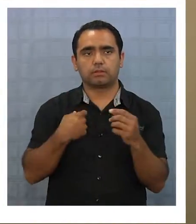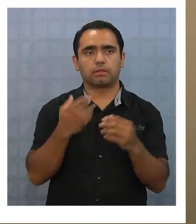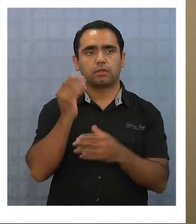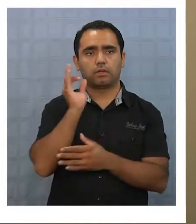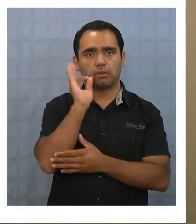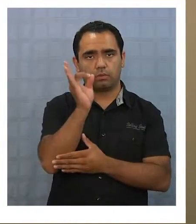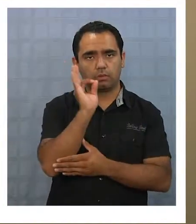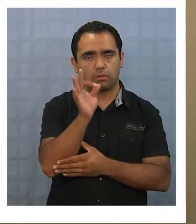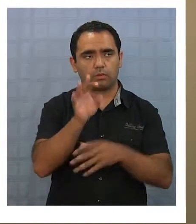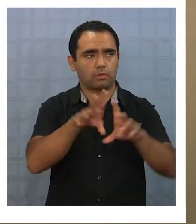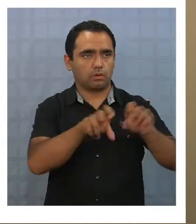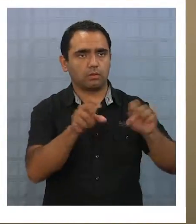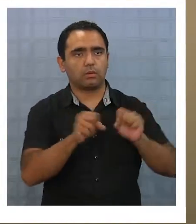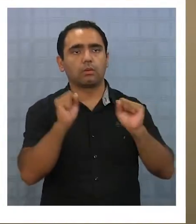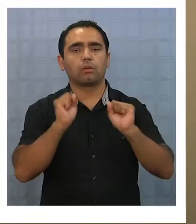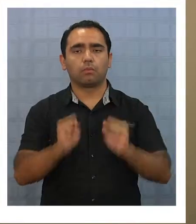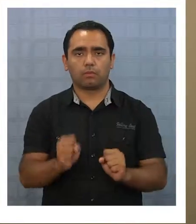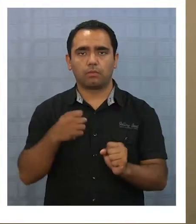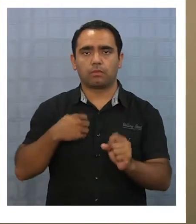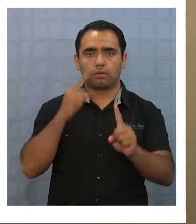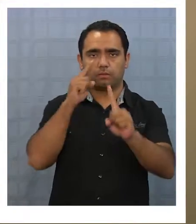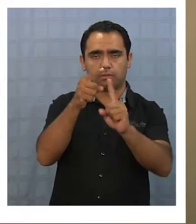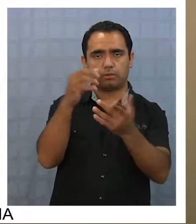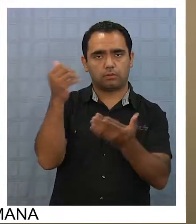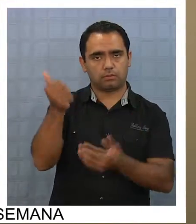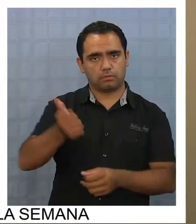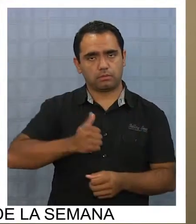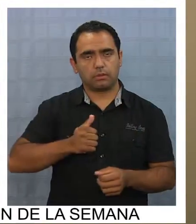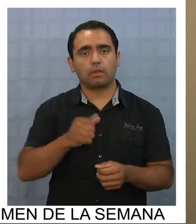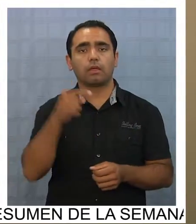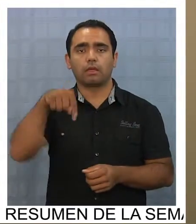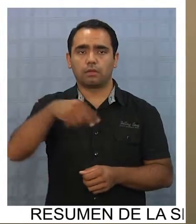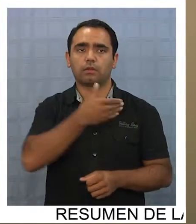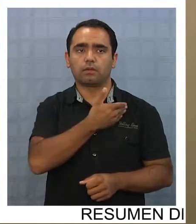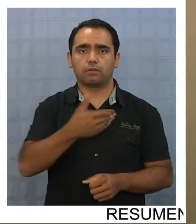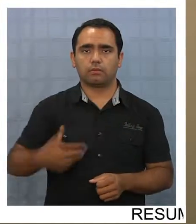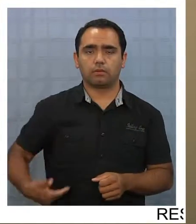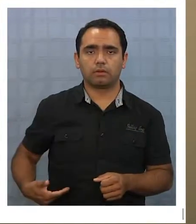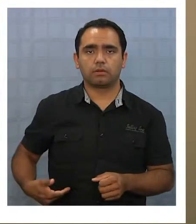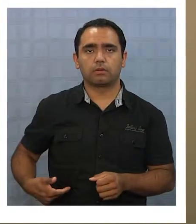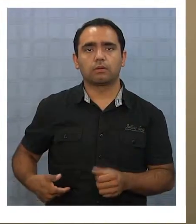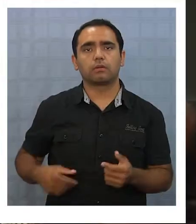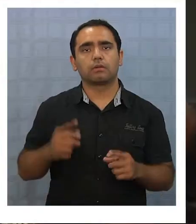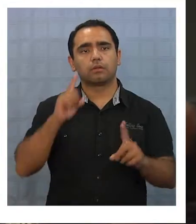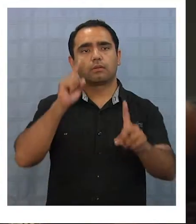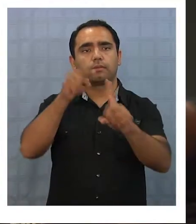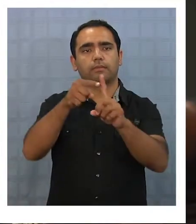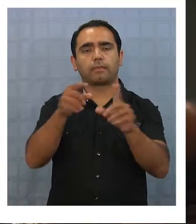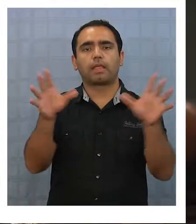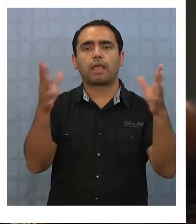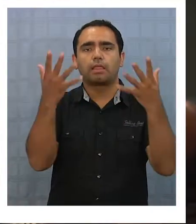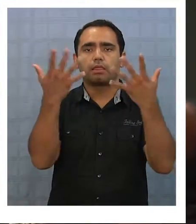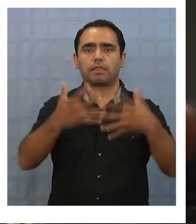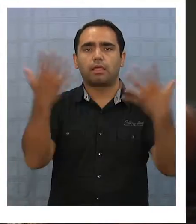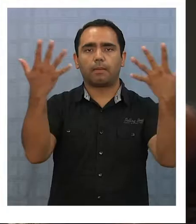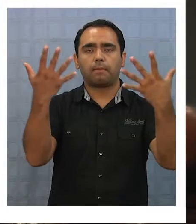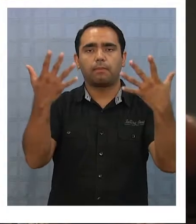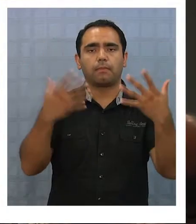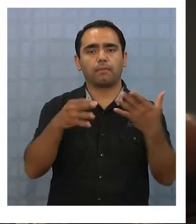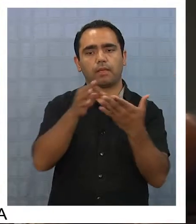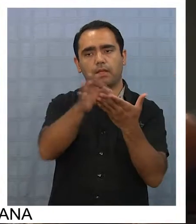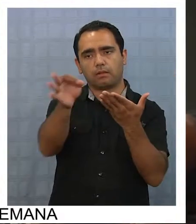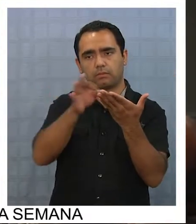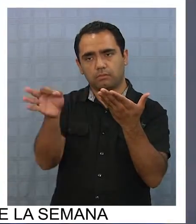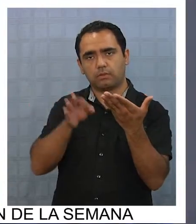necesitamos tener jornadas de coordinación para poder cumplir nuestras metas. Este gobierno y el gobierno de la Presidenta de Chile nos ha planteado la meta de electrificar 10.000